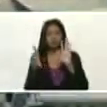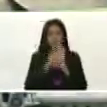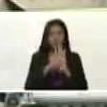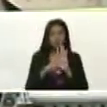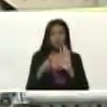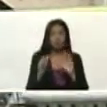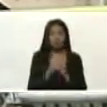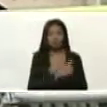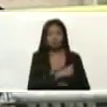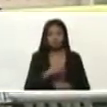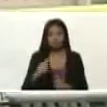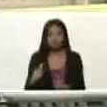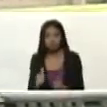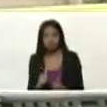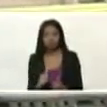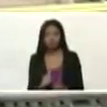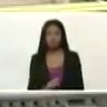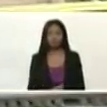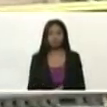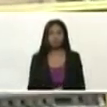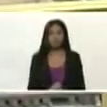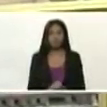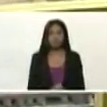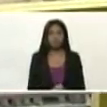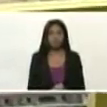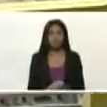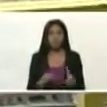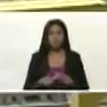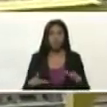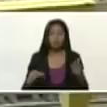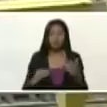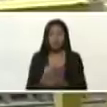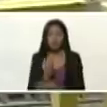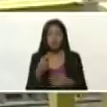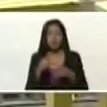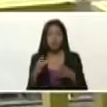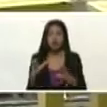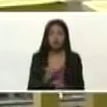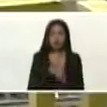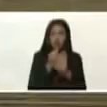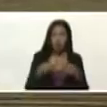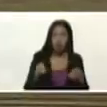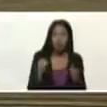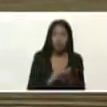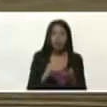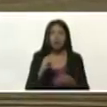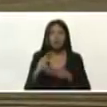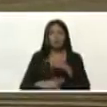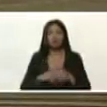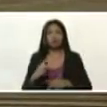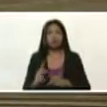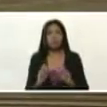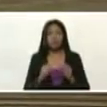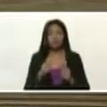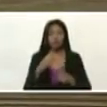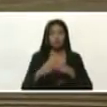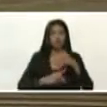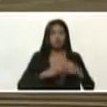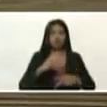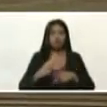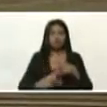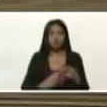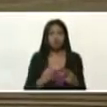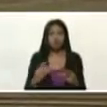privó en lugar fundamental de recuperar la producción. Empezó el proceso